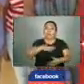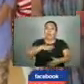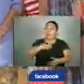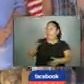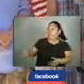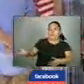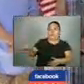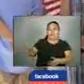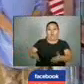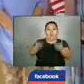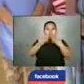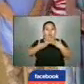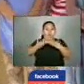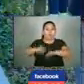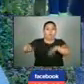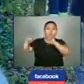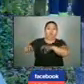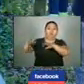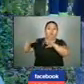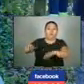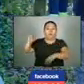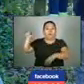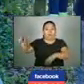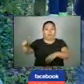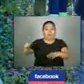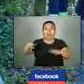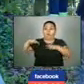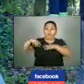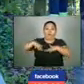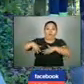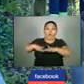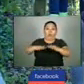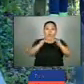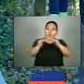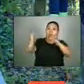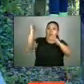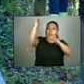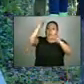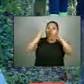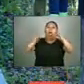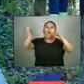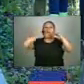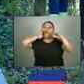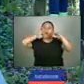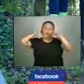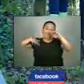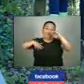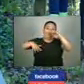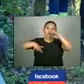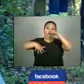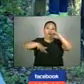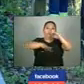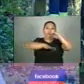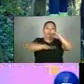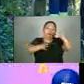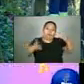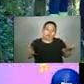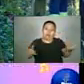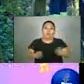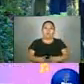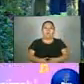eso lleno de agua, siempre que llueve se está metiendo el agua dentro de nuestros edificios. Y aparte de eso,